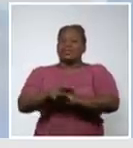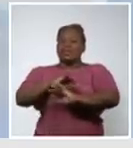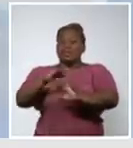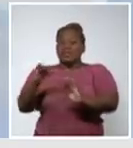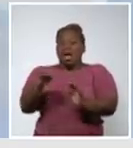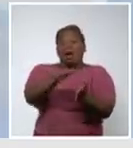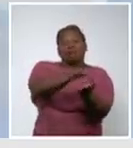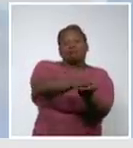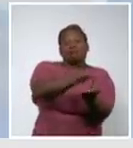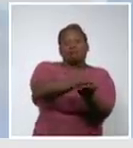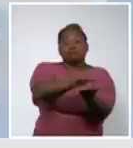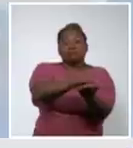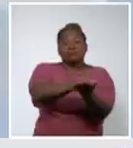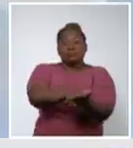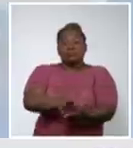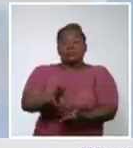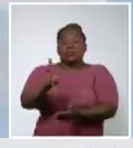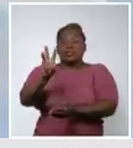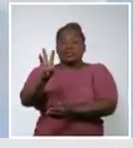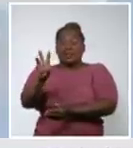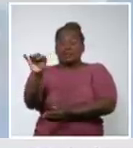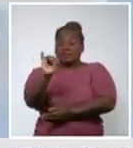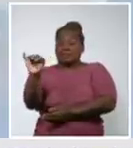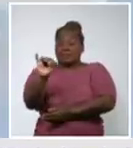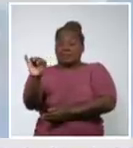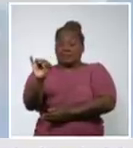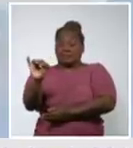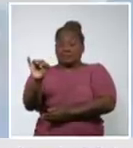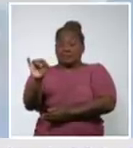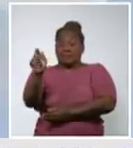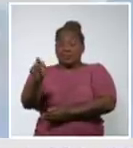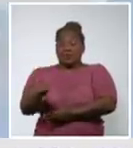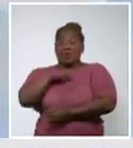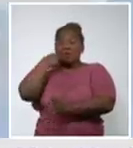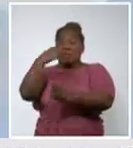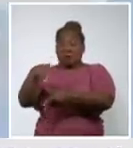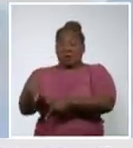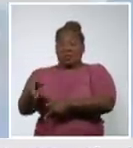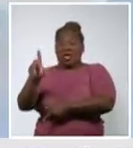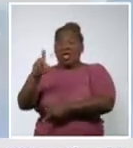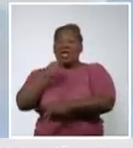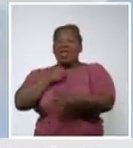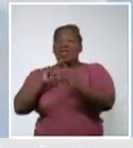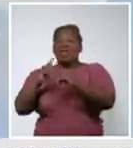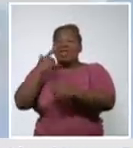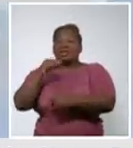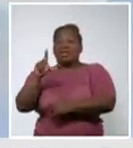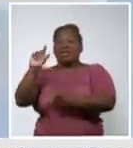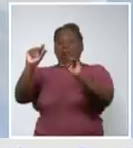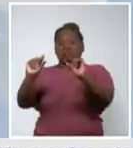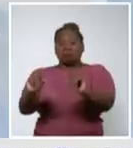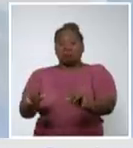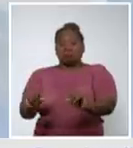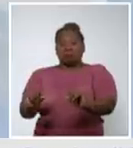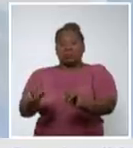de 366. La letalidad disminuye discretamente a 0,60,